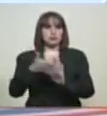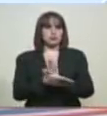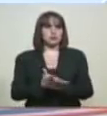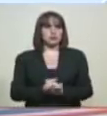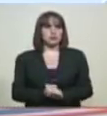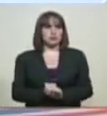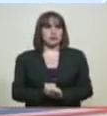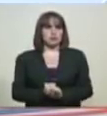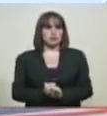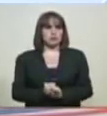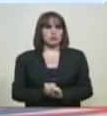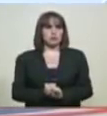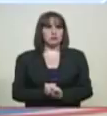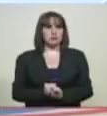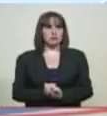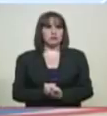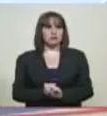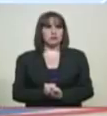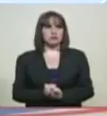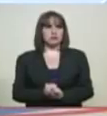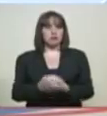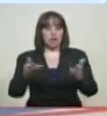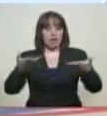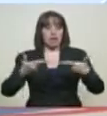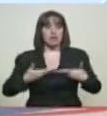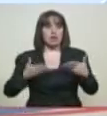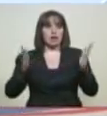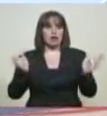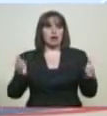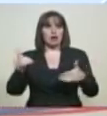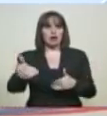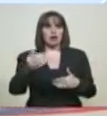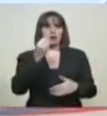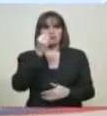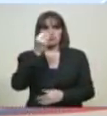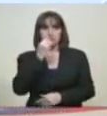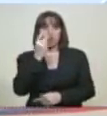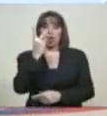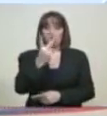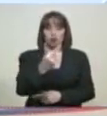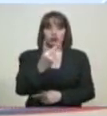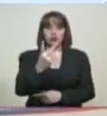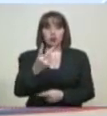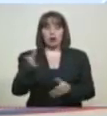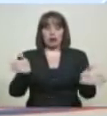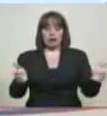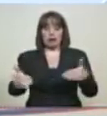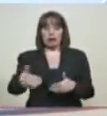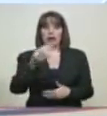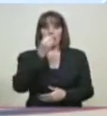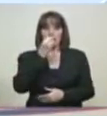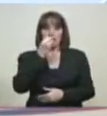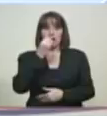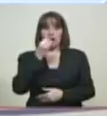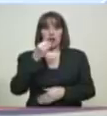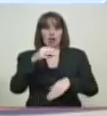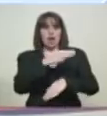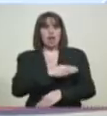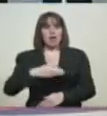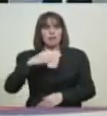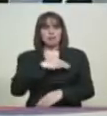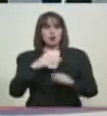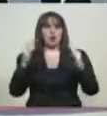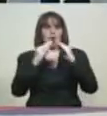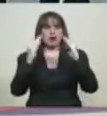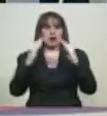los hogares que reciben beneficio CLAP. Van a recibir el doble beneficio, el CLAP y la gran misión Hogares de la Patria,